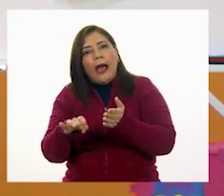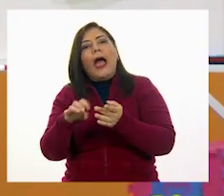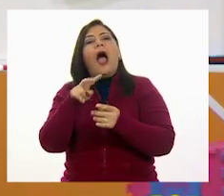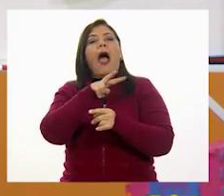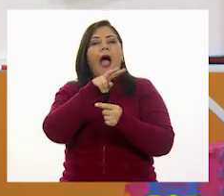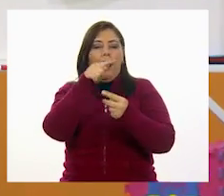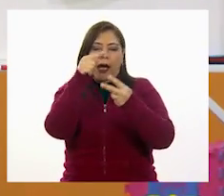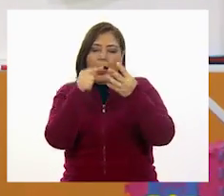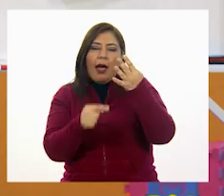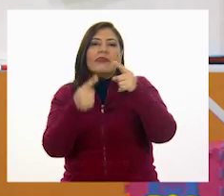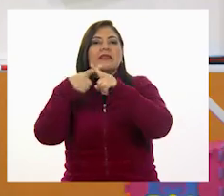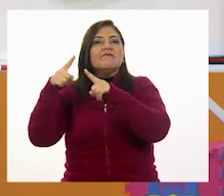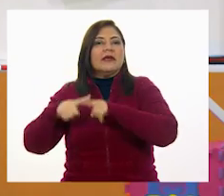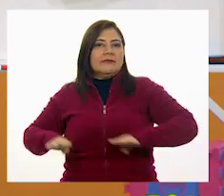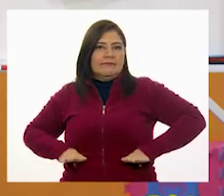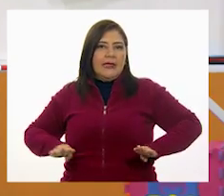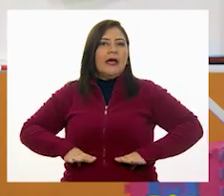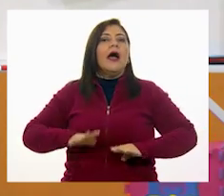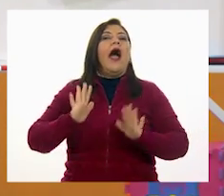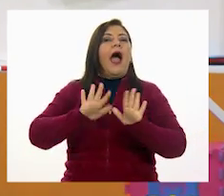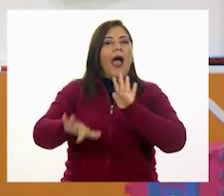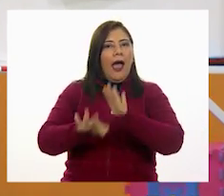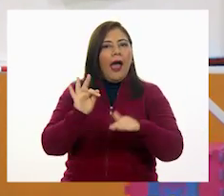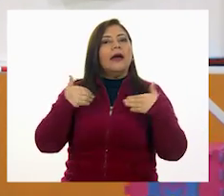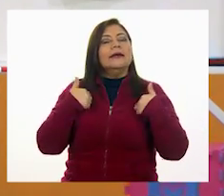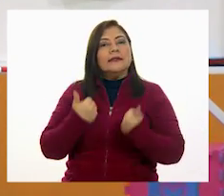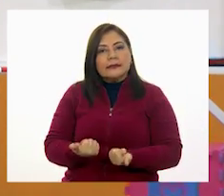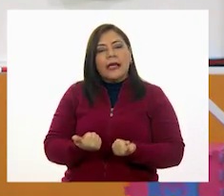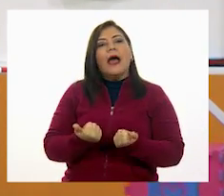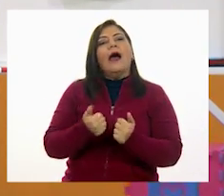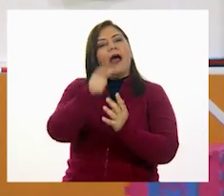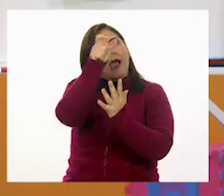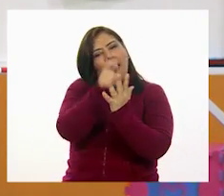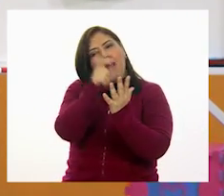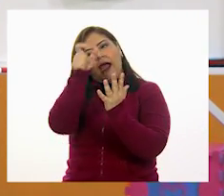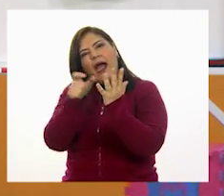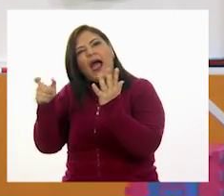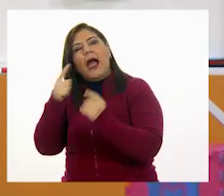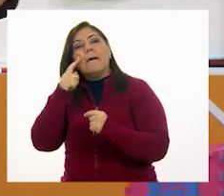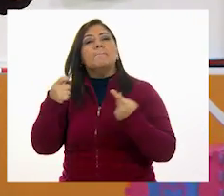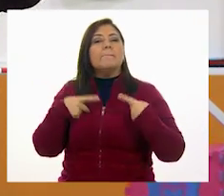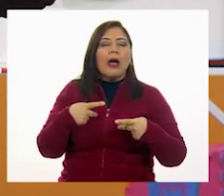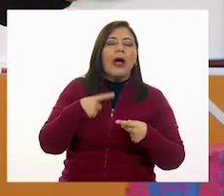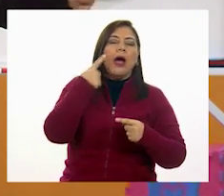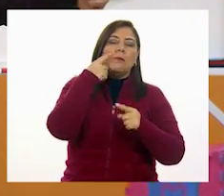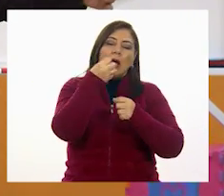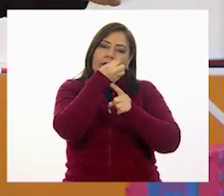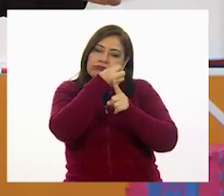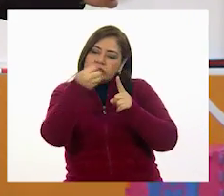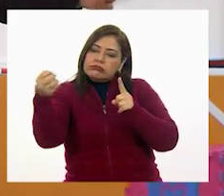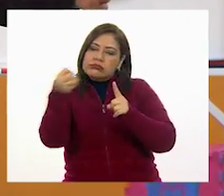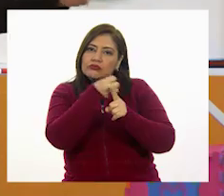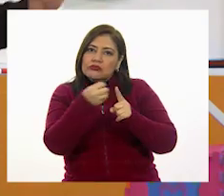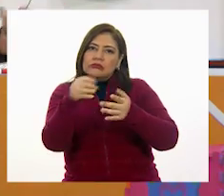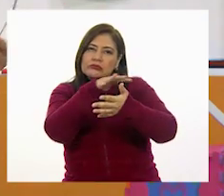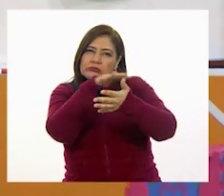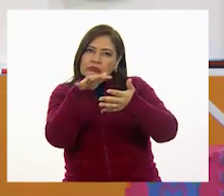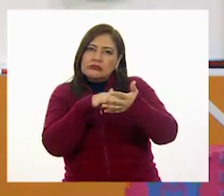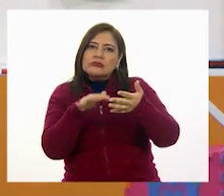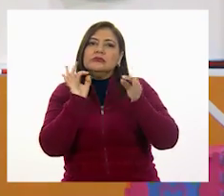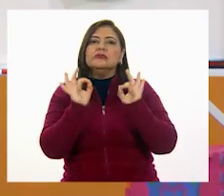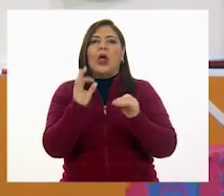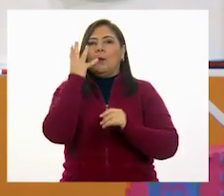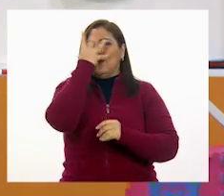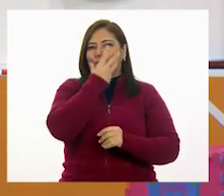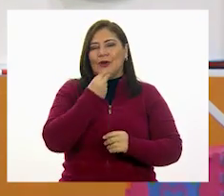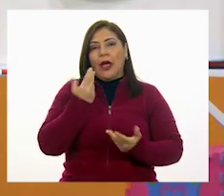los personajes, quiénes eran. Le daba un sentido y una fluidez a este texto tan